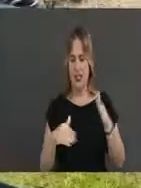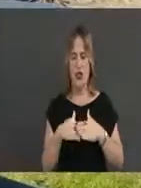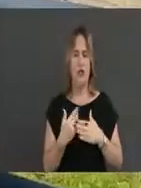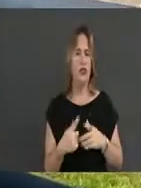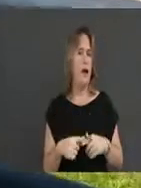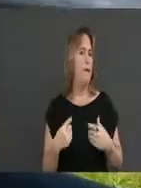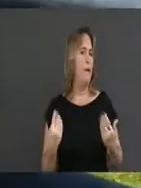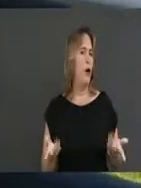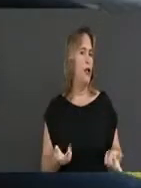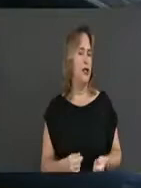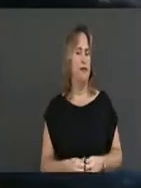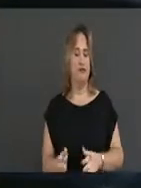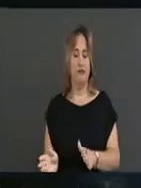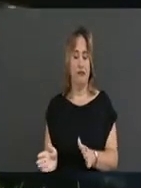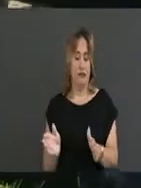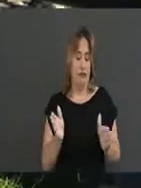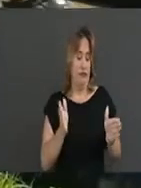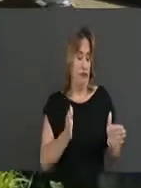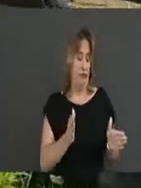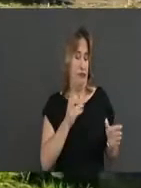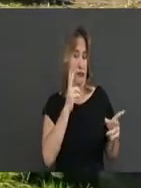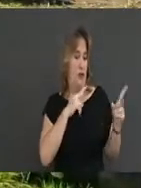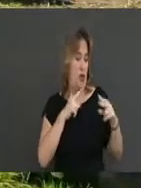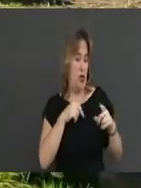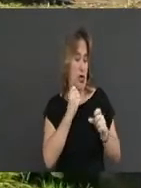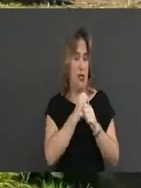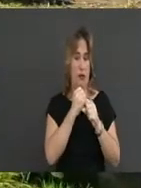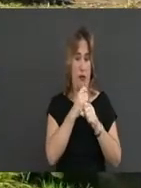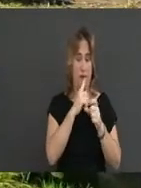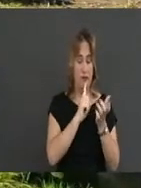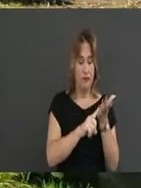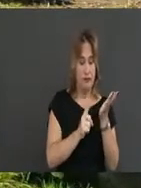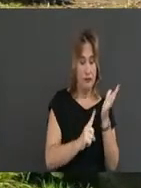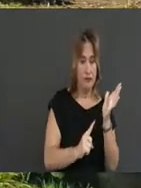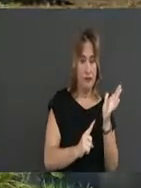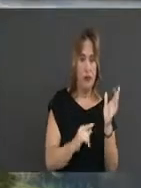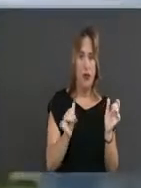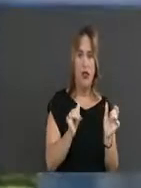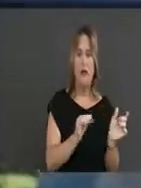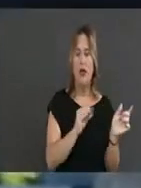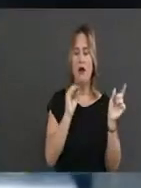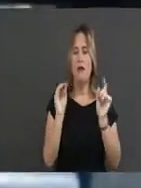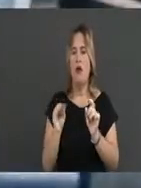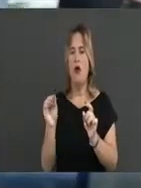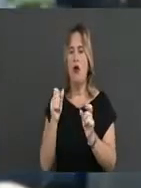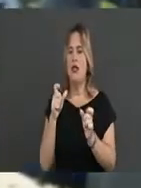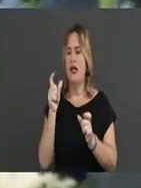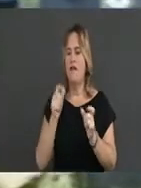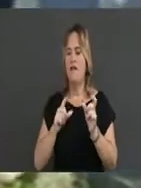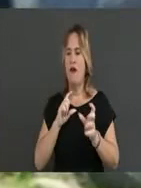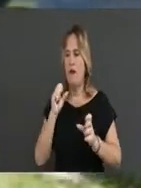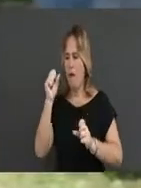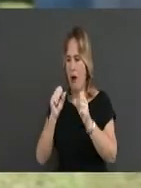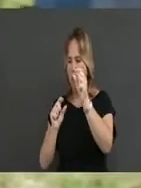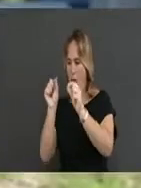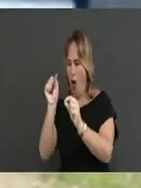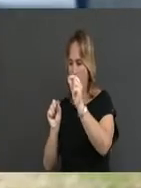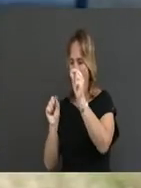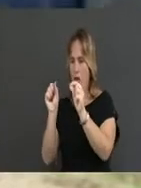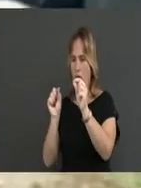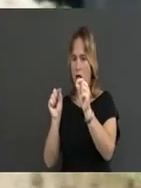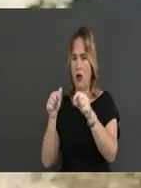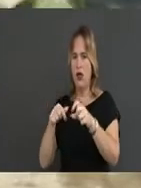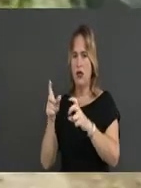porque independientemente de que estamos buscando protección energética, también hay que decir que el esquema operacional del acueducto en estos